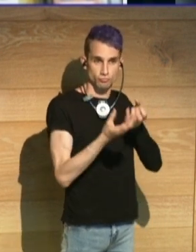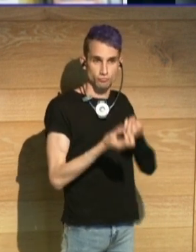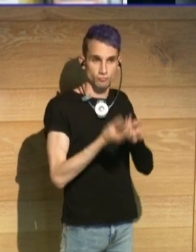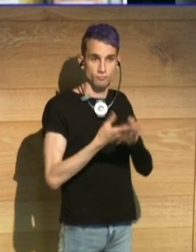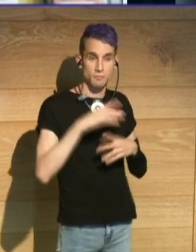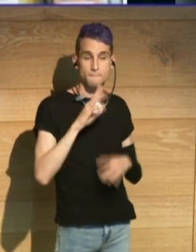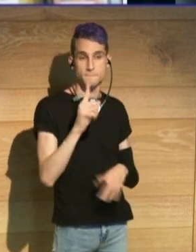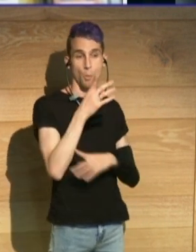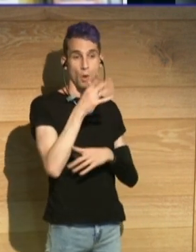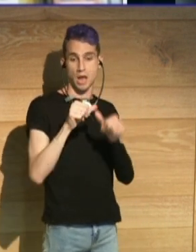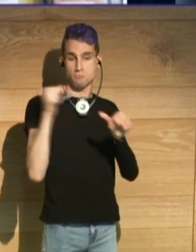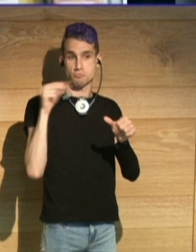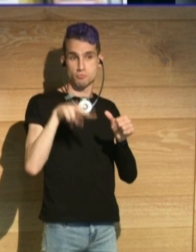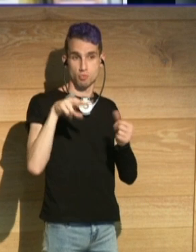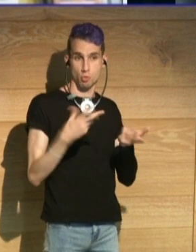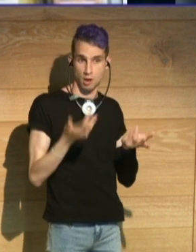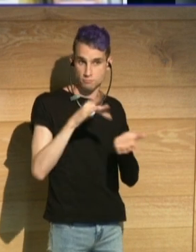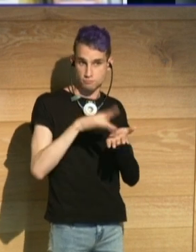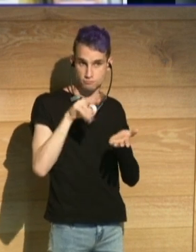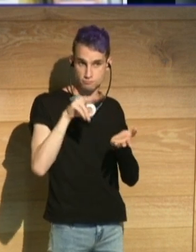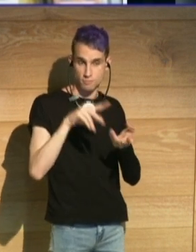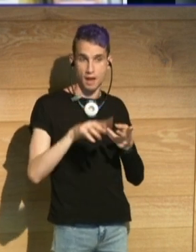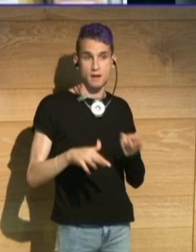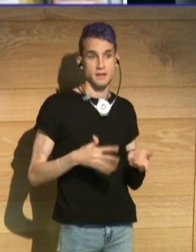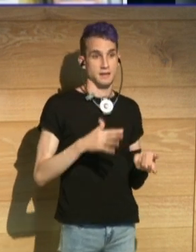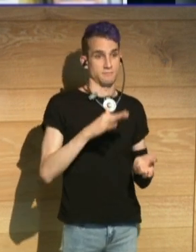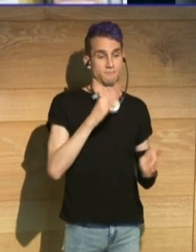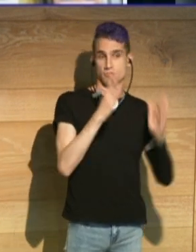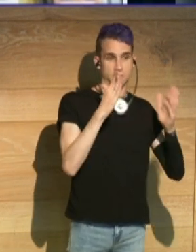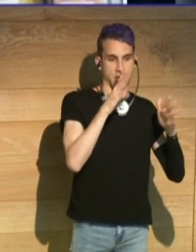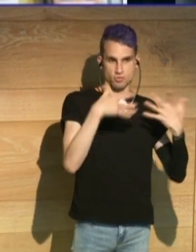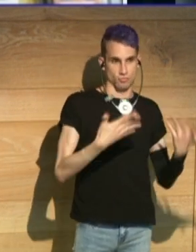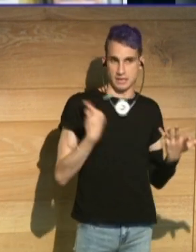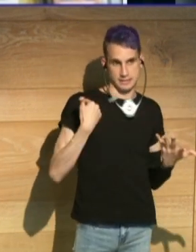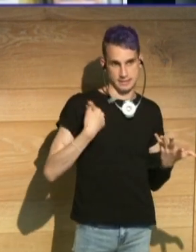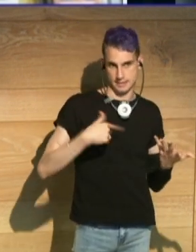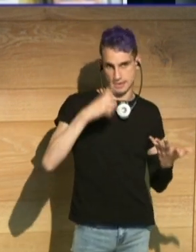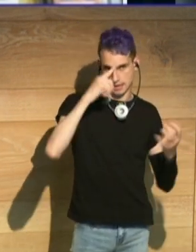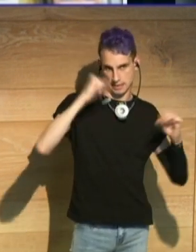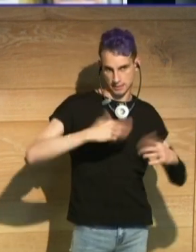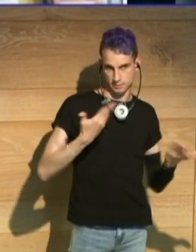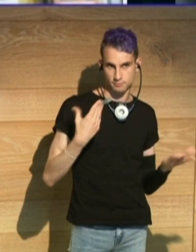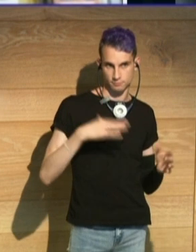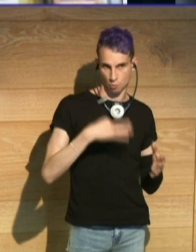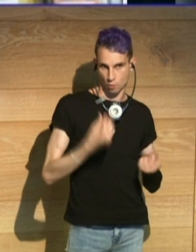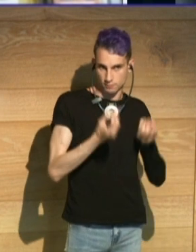porque nunca se había hecho y los tiempos ya eran maduros, y sobre todo porque la